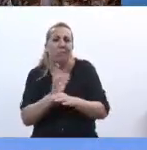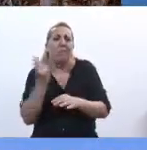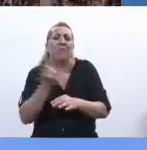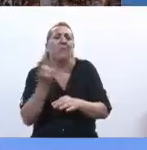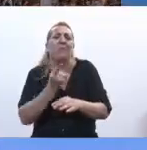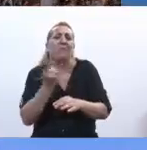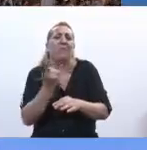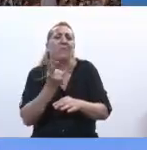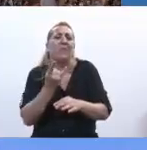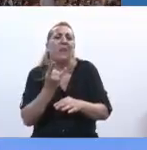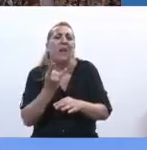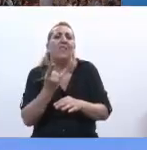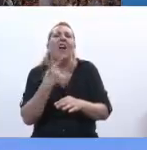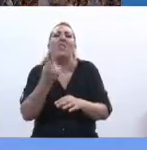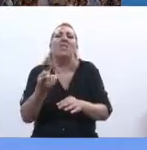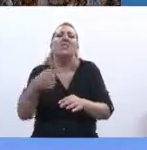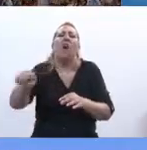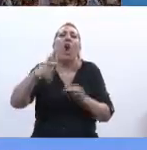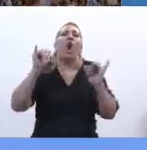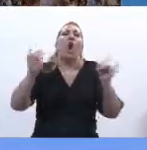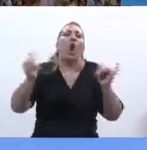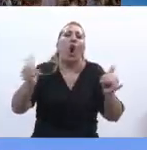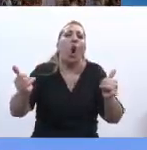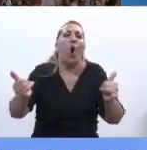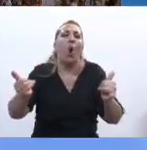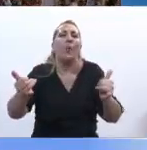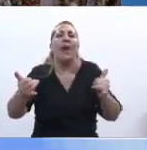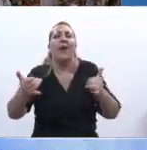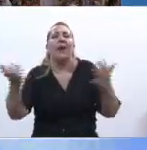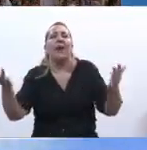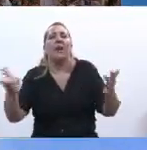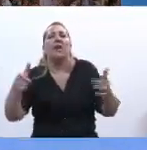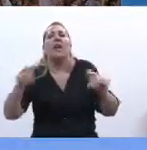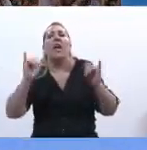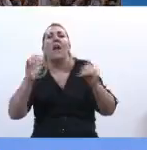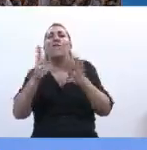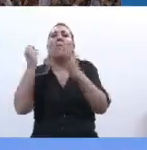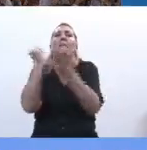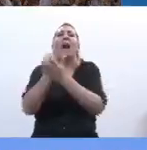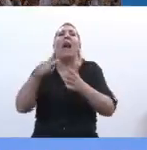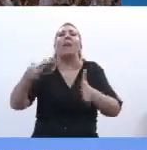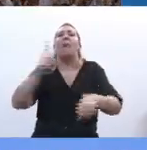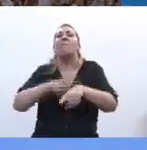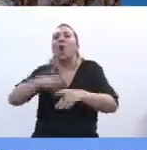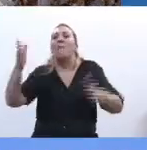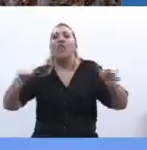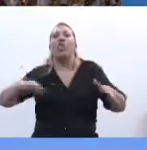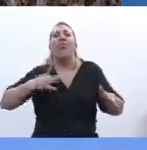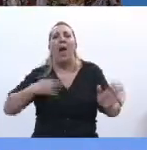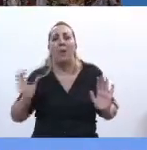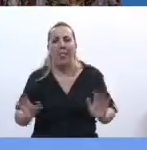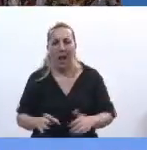este de la adolescencia y tematización de esa etapa de la vida